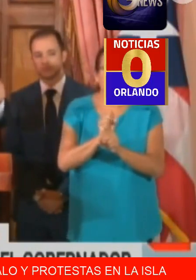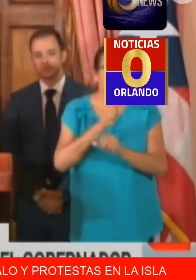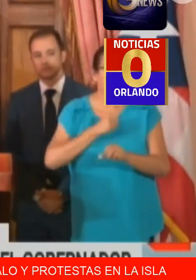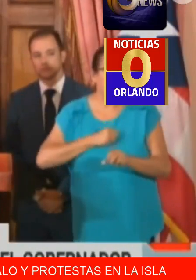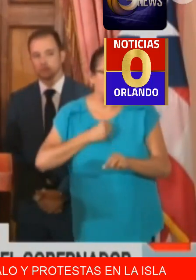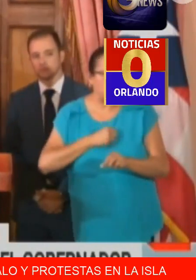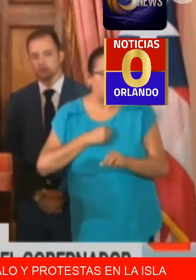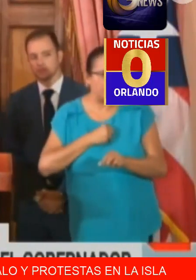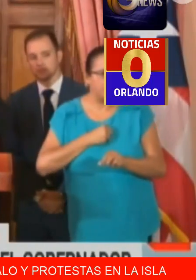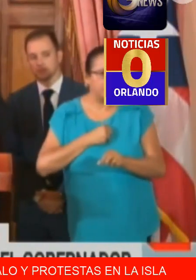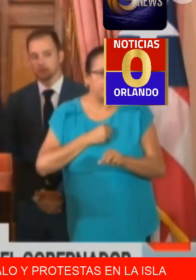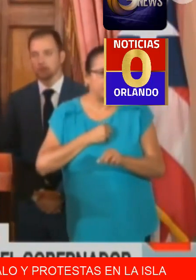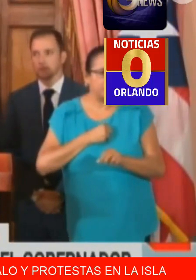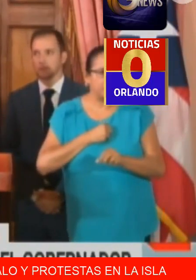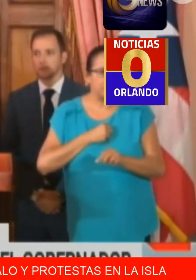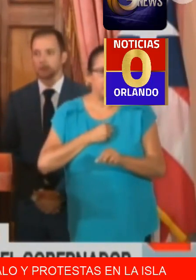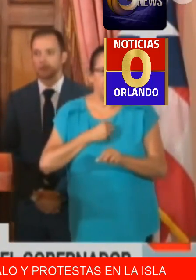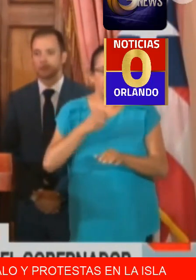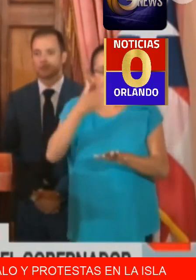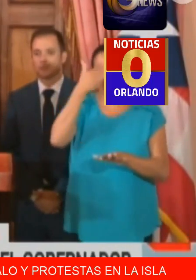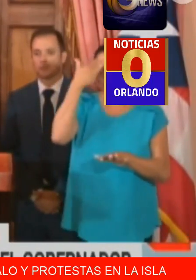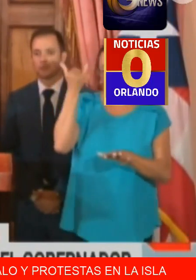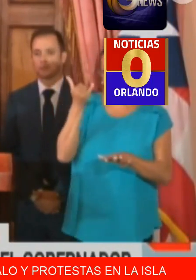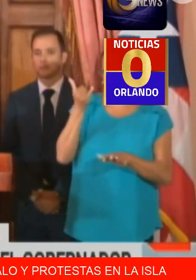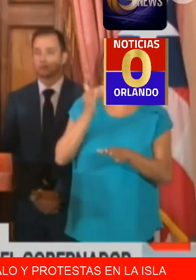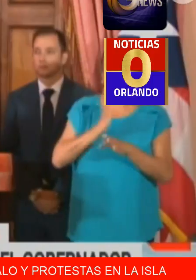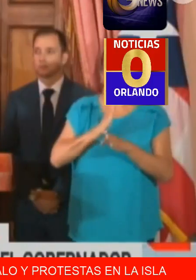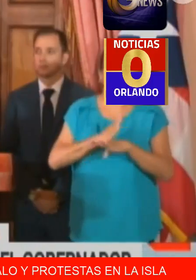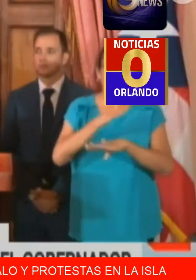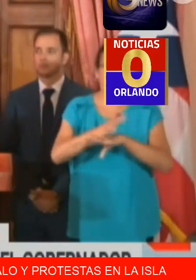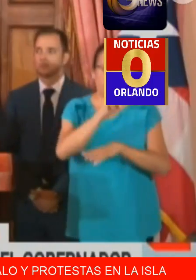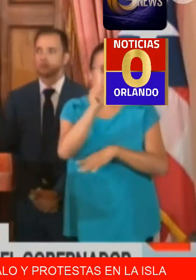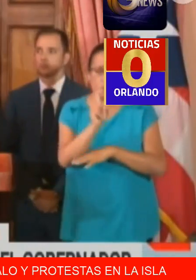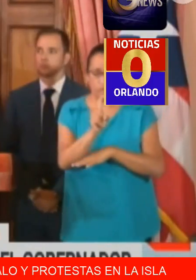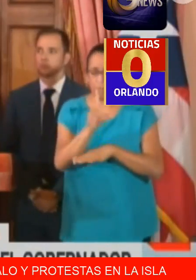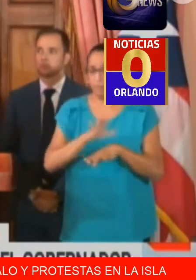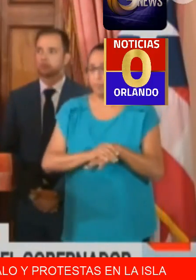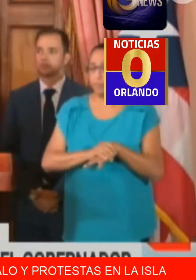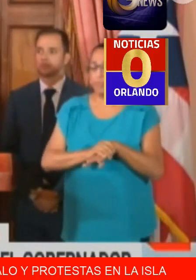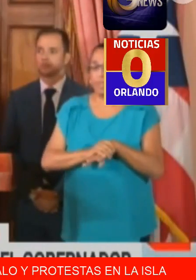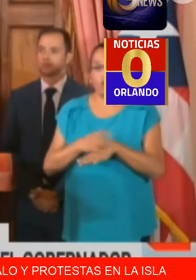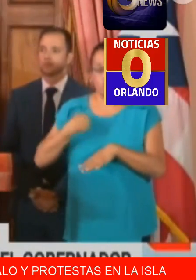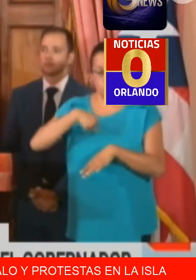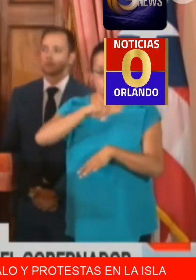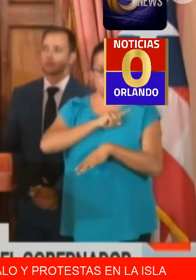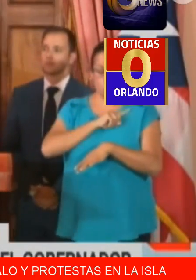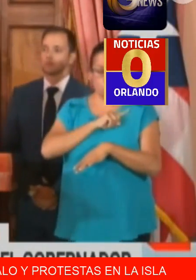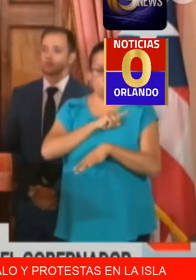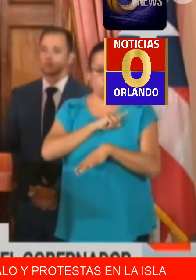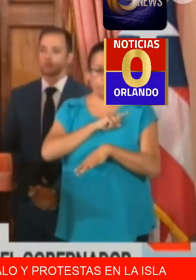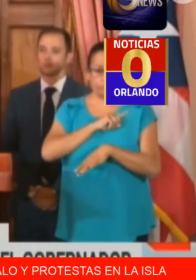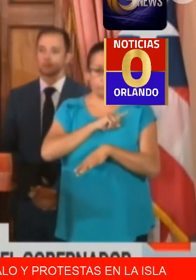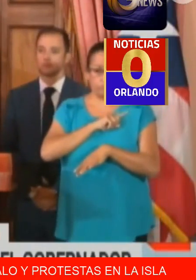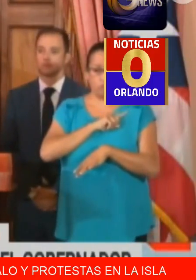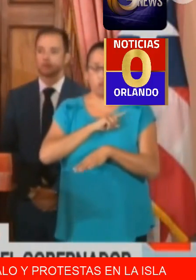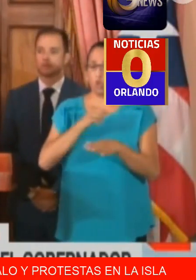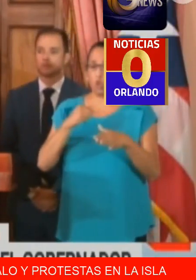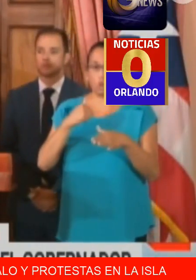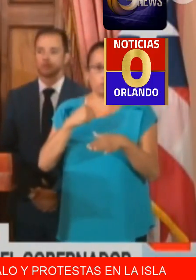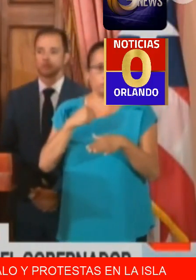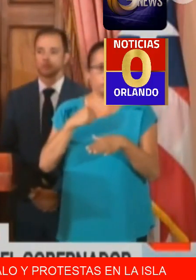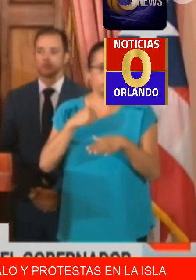perdona que tenga que, pero se me olvidan después. Esto, miren, no, nosotros, yo no tengo